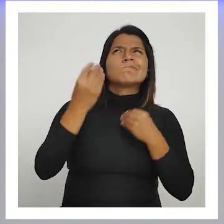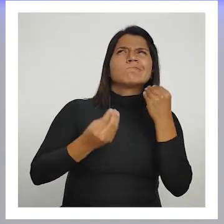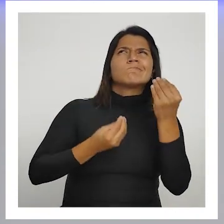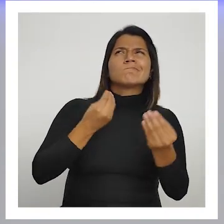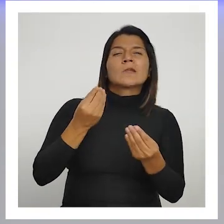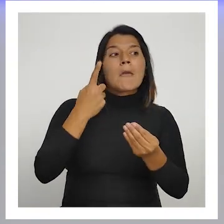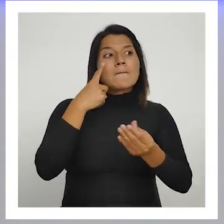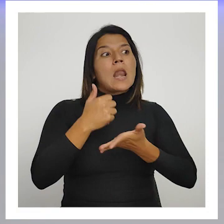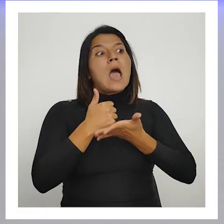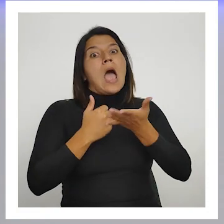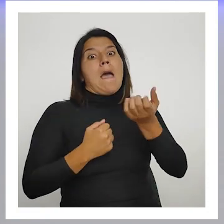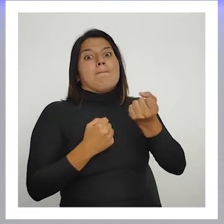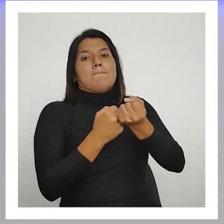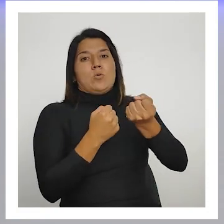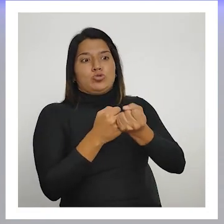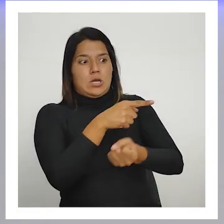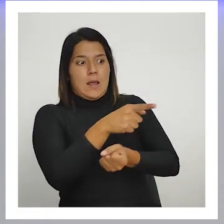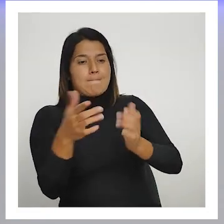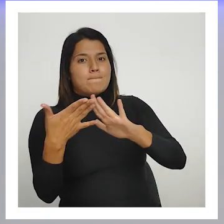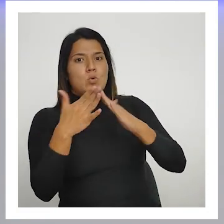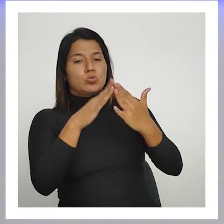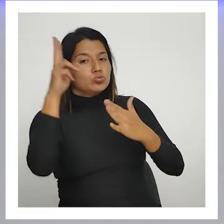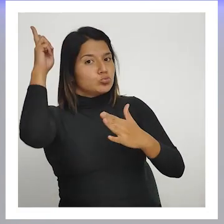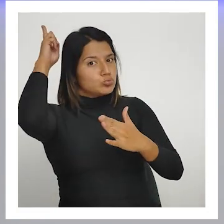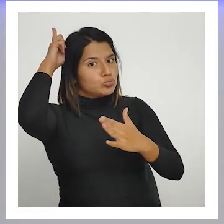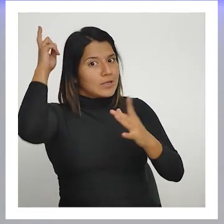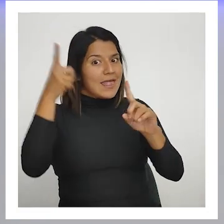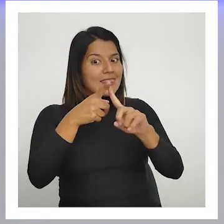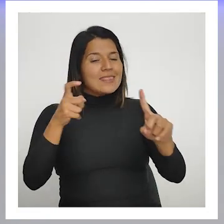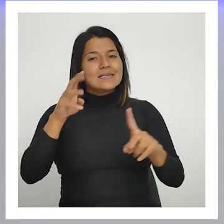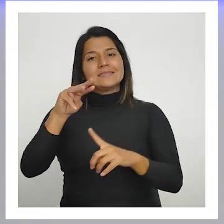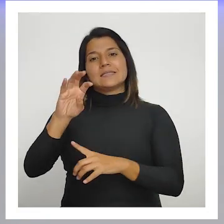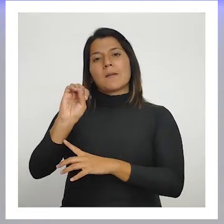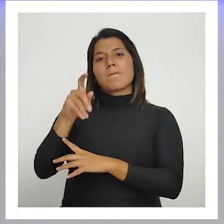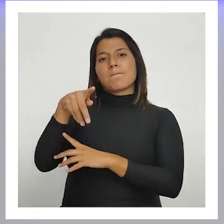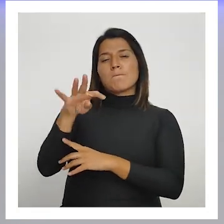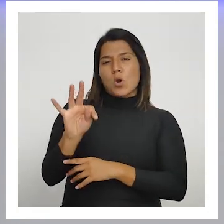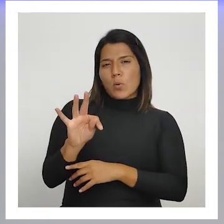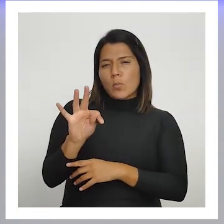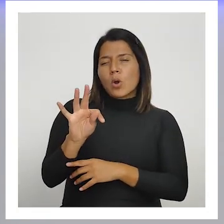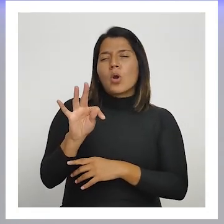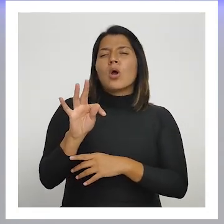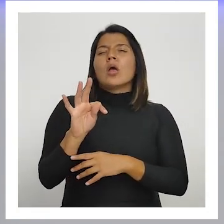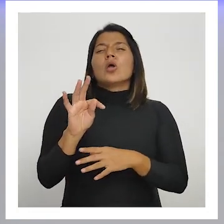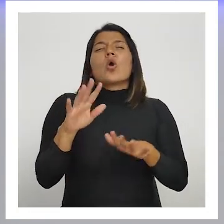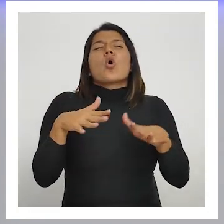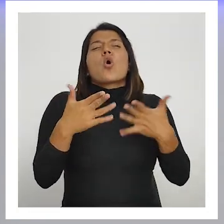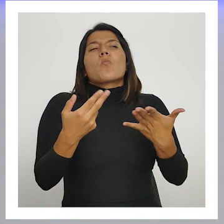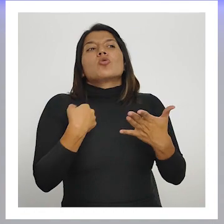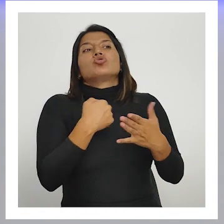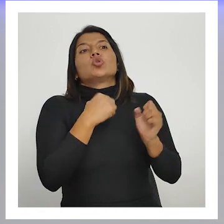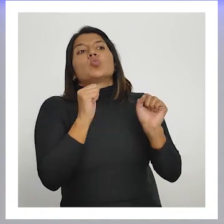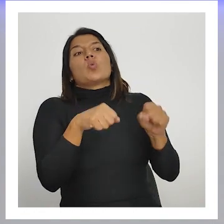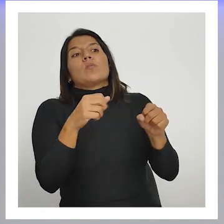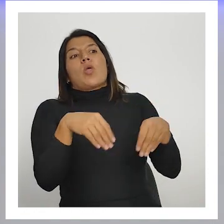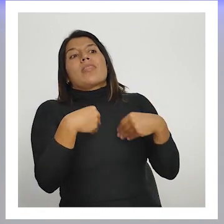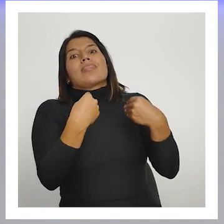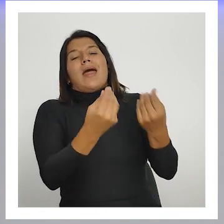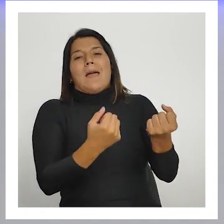apoyar poblaciones indígenas desde la silla del MOP, ¿verdad? ¿A dónde está el valor agregado? ¿Cómo podemos